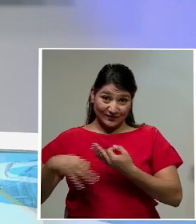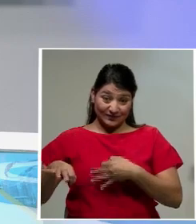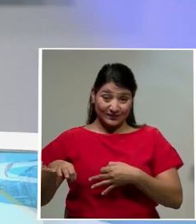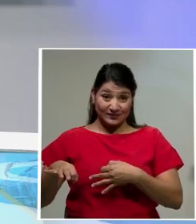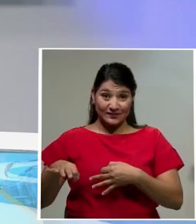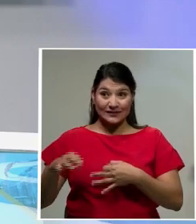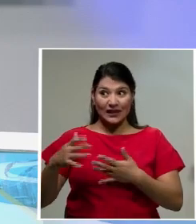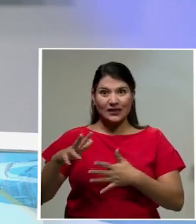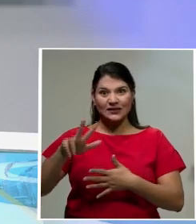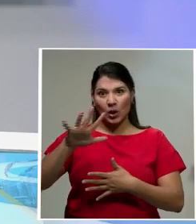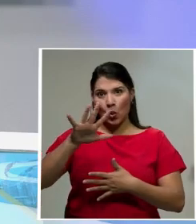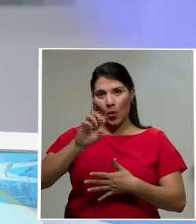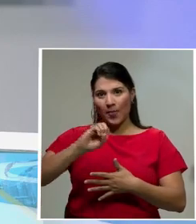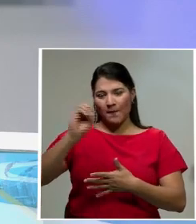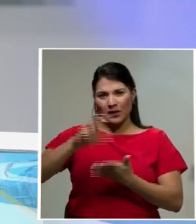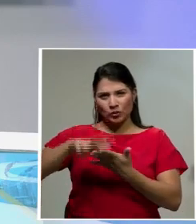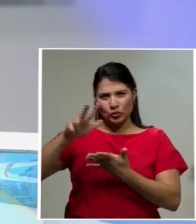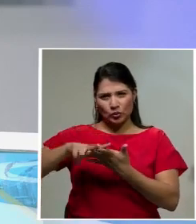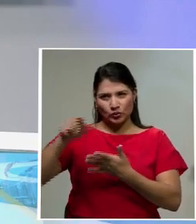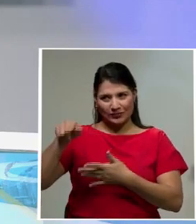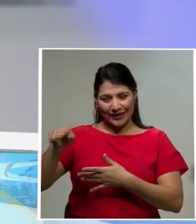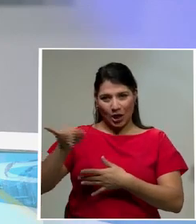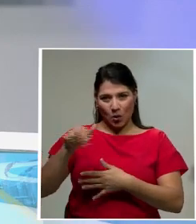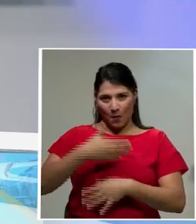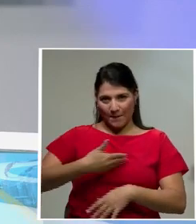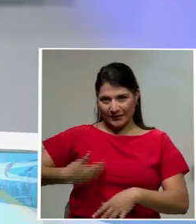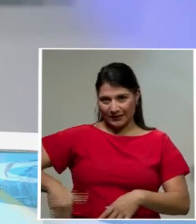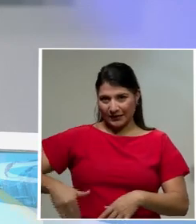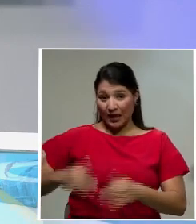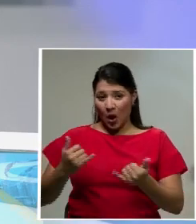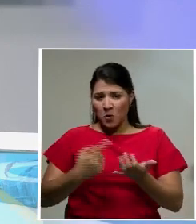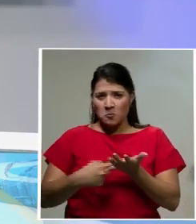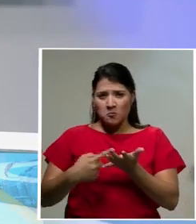se está debatiendo la agenda para esta reunión.